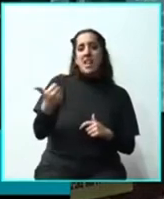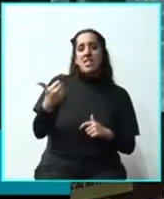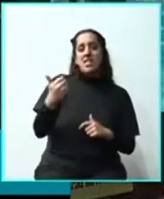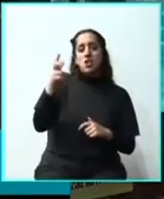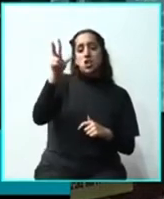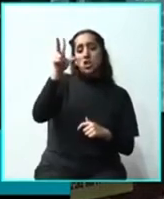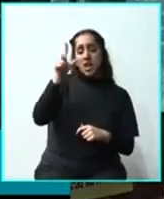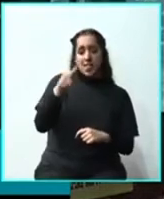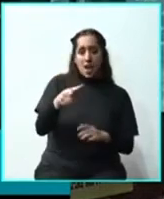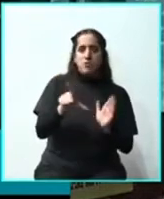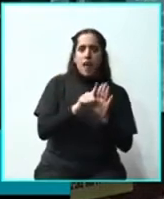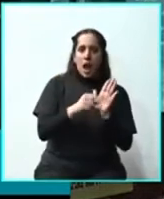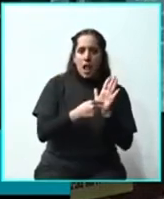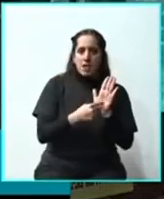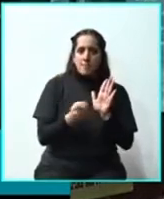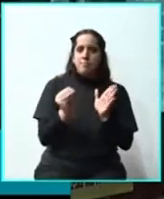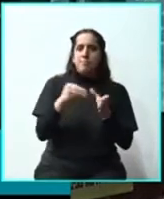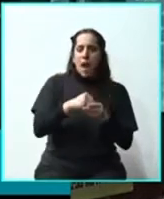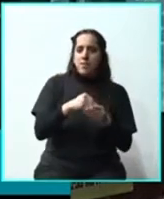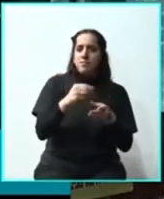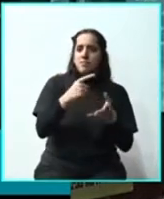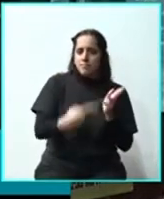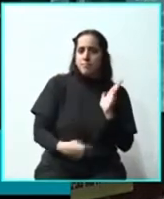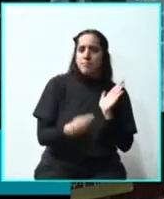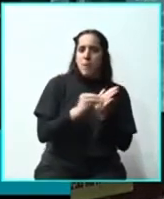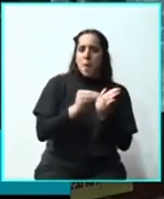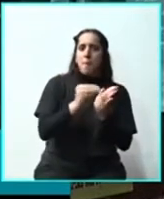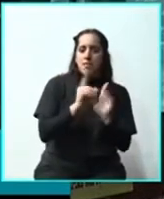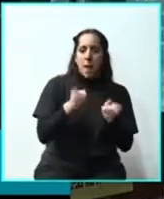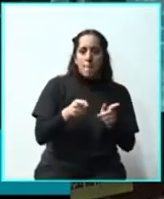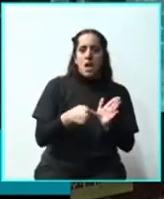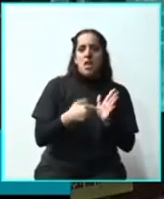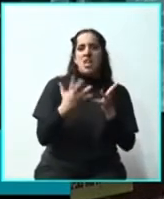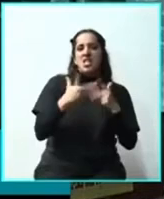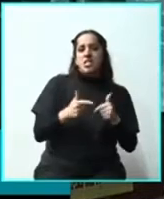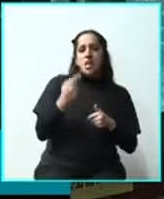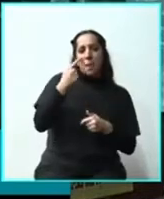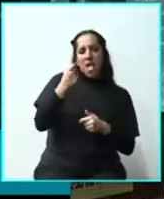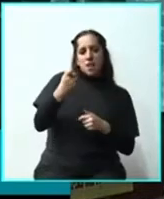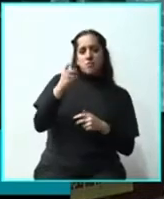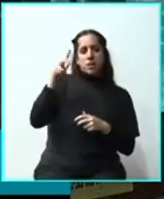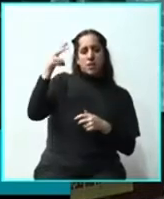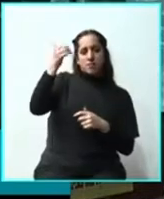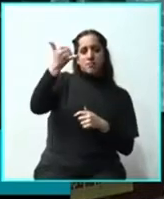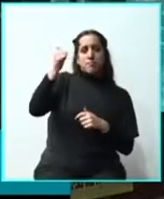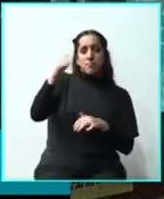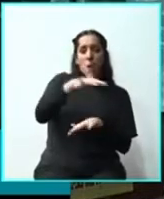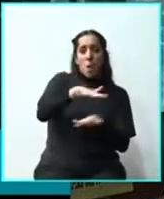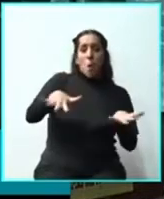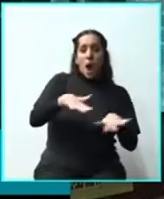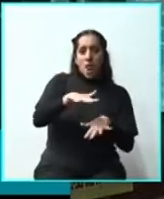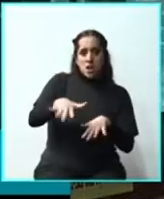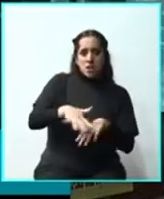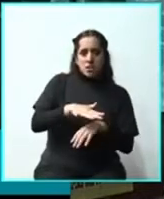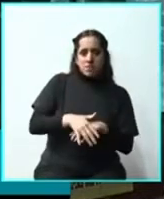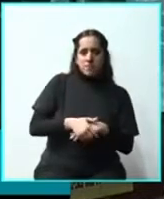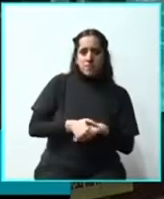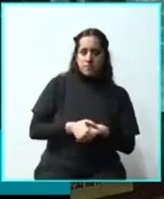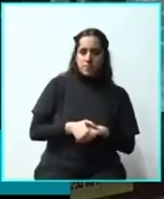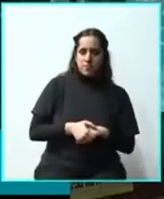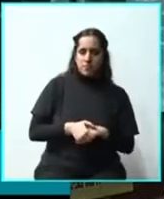5.688 otros criterios, ¿sí?, que hablan sobre el sistema de reconocimiento facial de prófugos, que